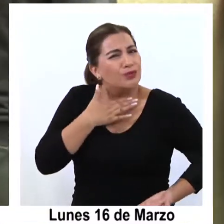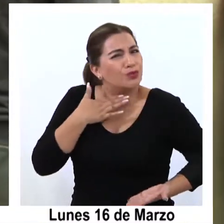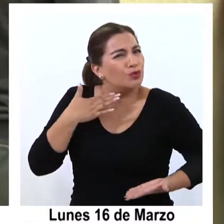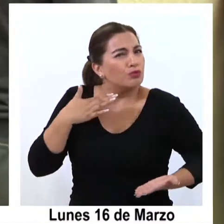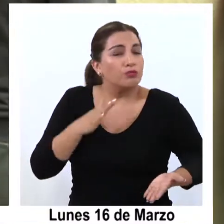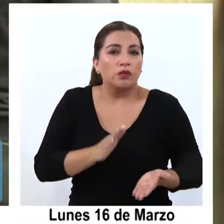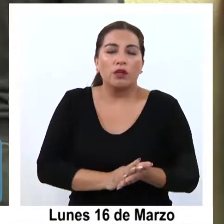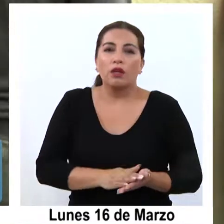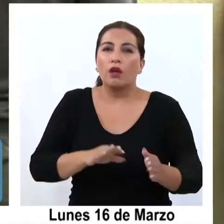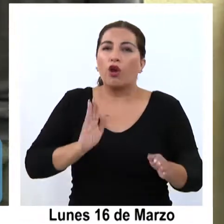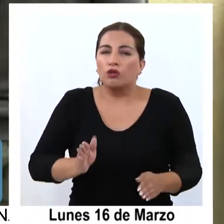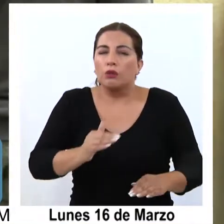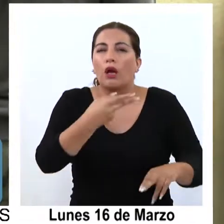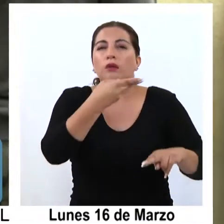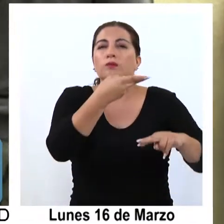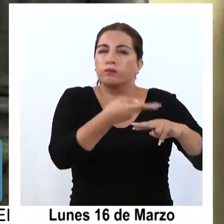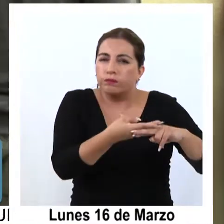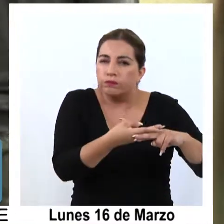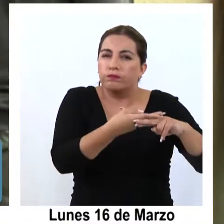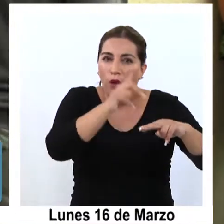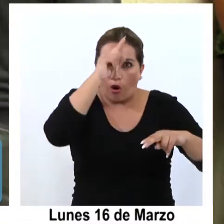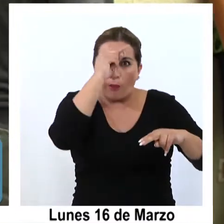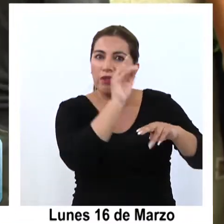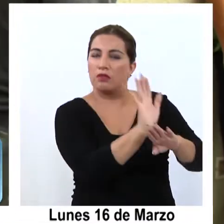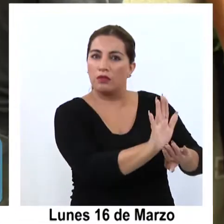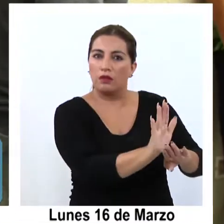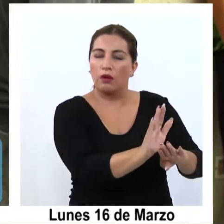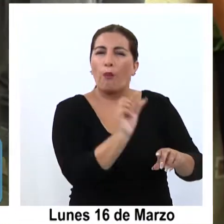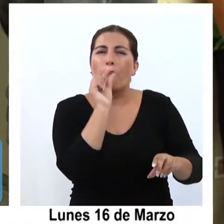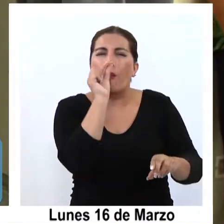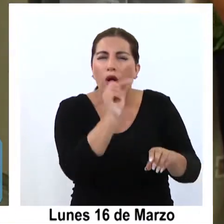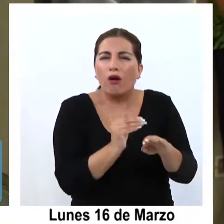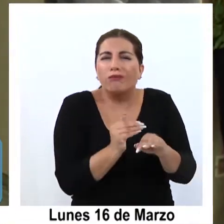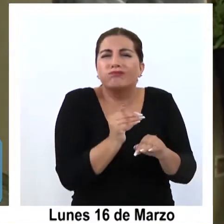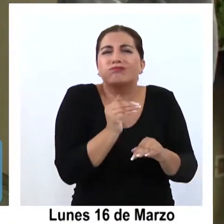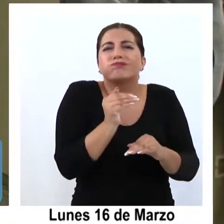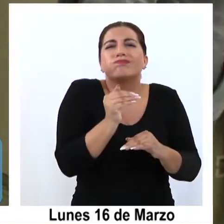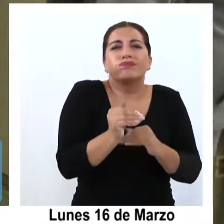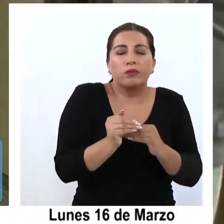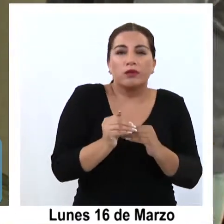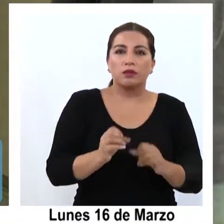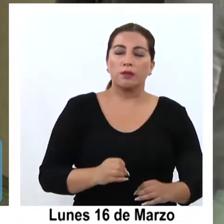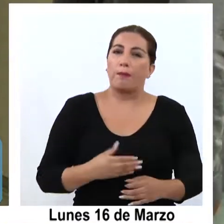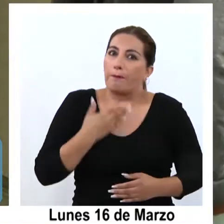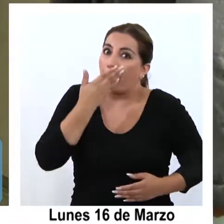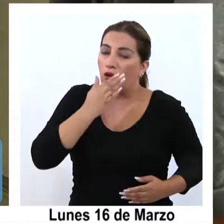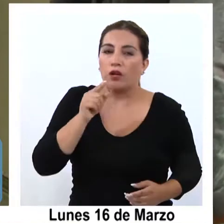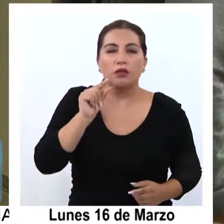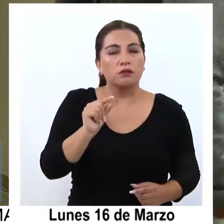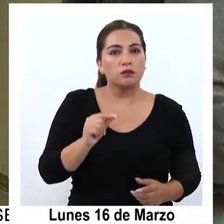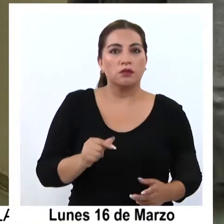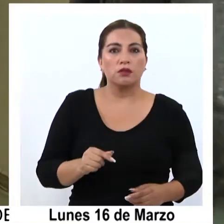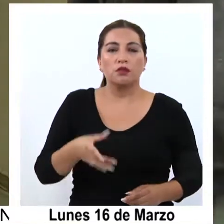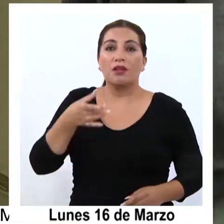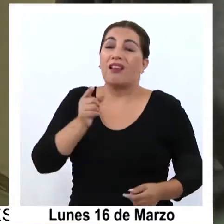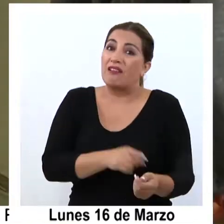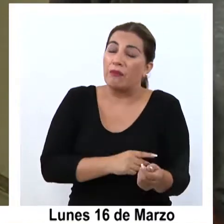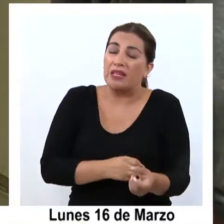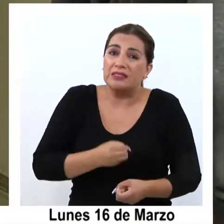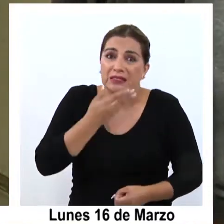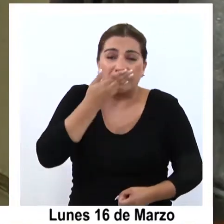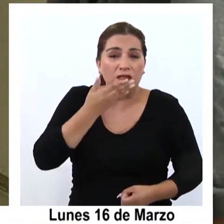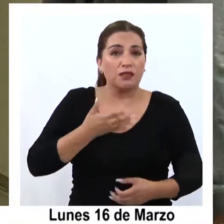riesgo vital, está estable en tu gravedad, ha tenido un leve avance y eso es muy satisfactorio,